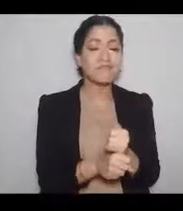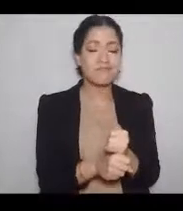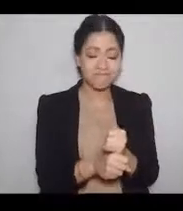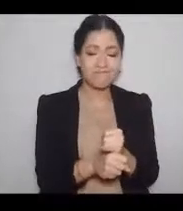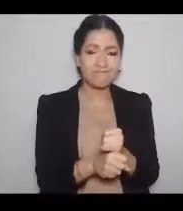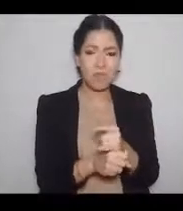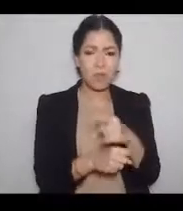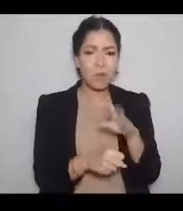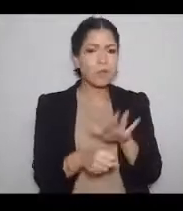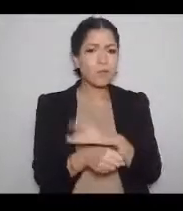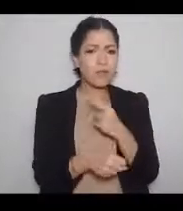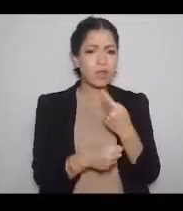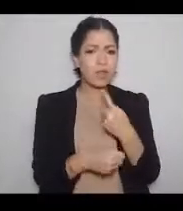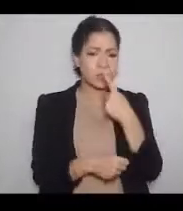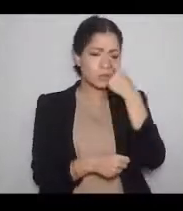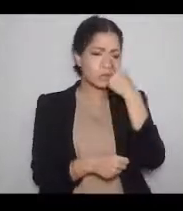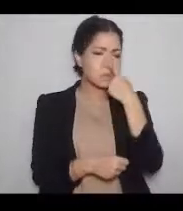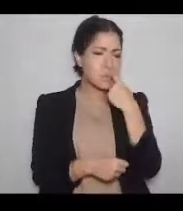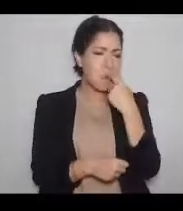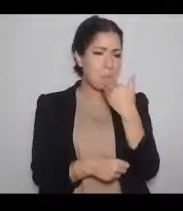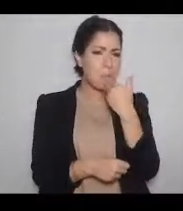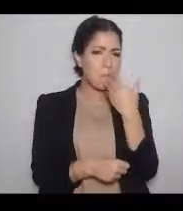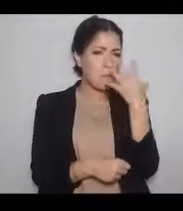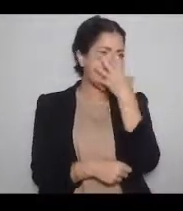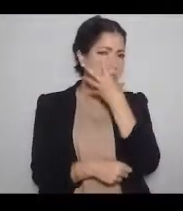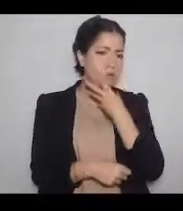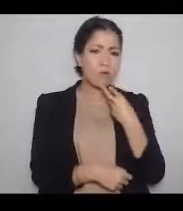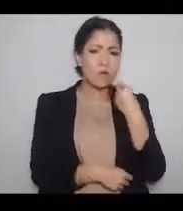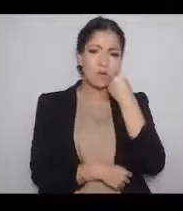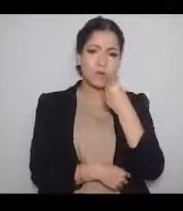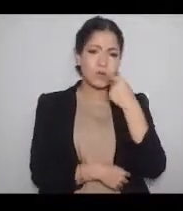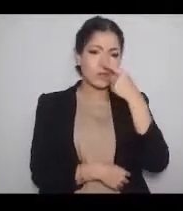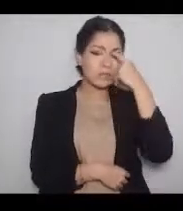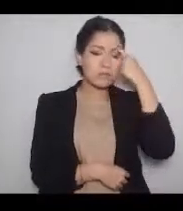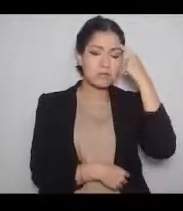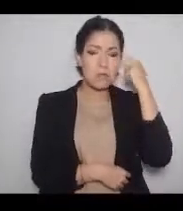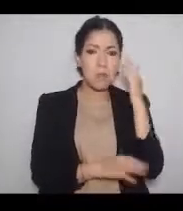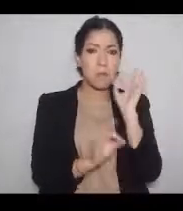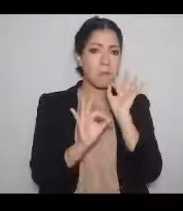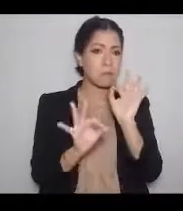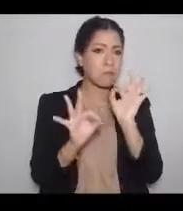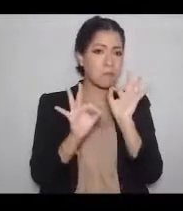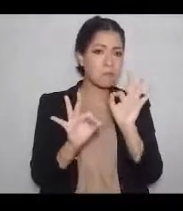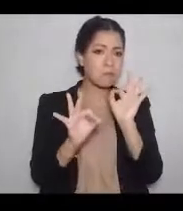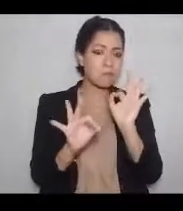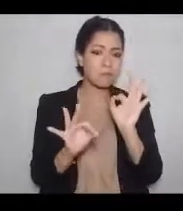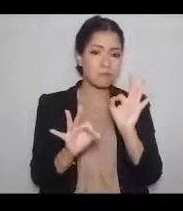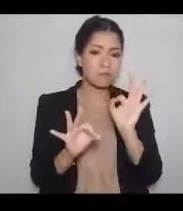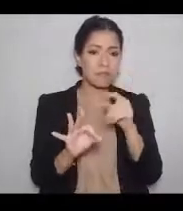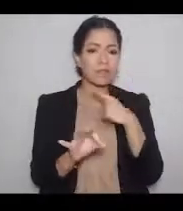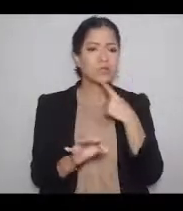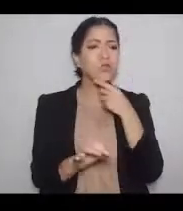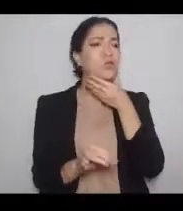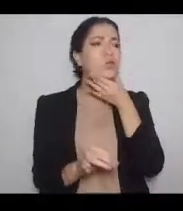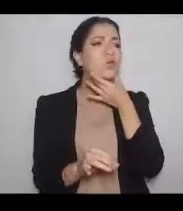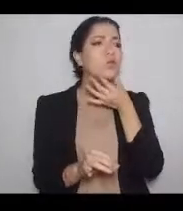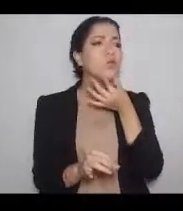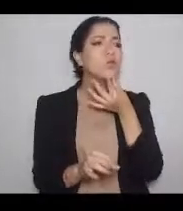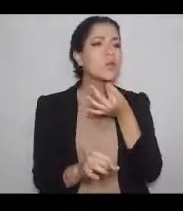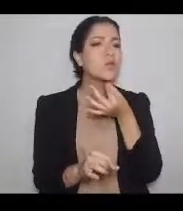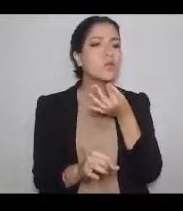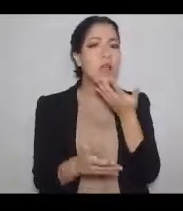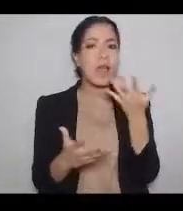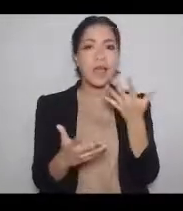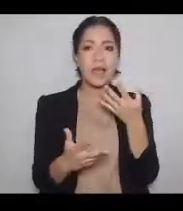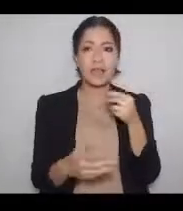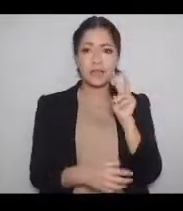Tienes una nariz hermosa. Cejas fotogénicas, el mentón que enloquece